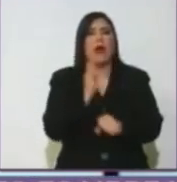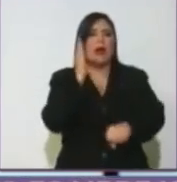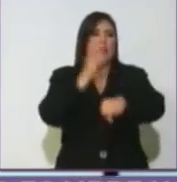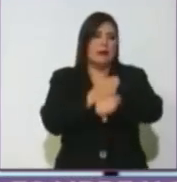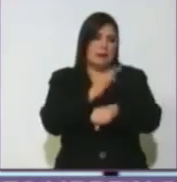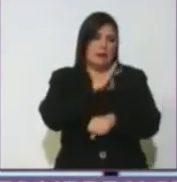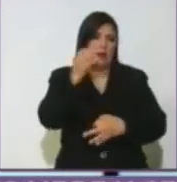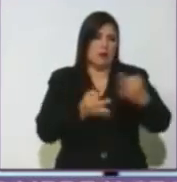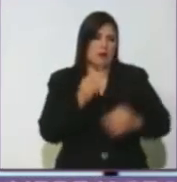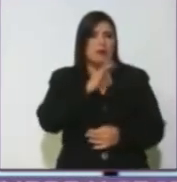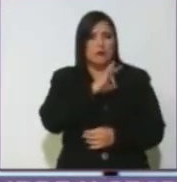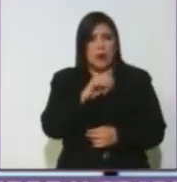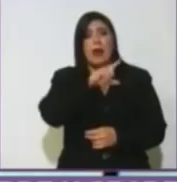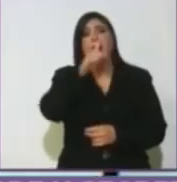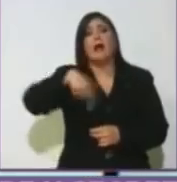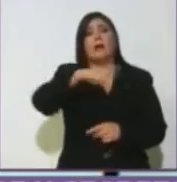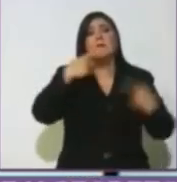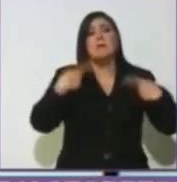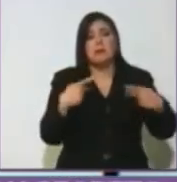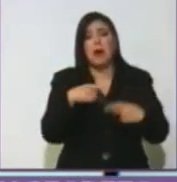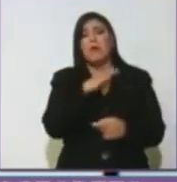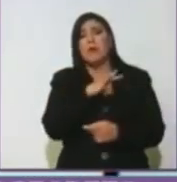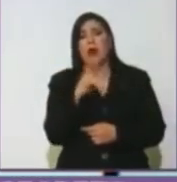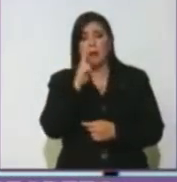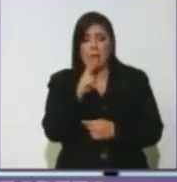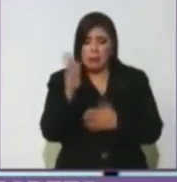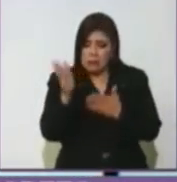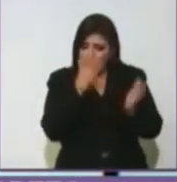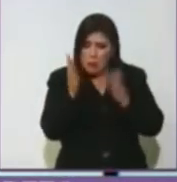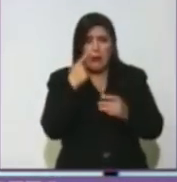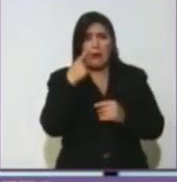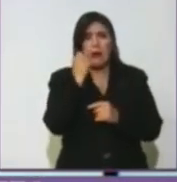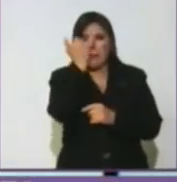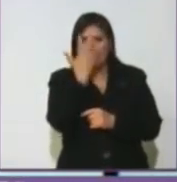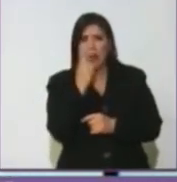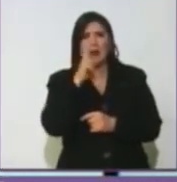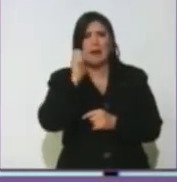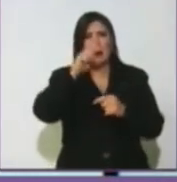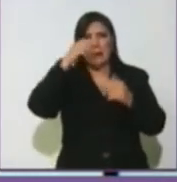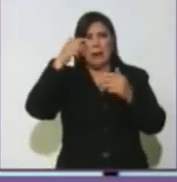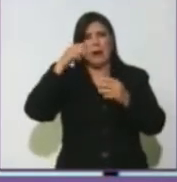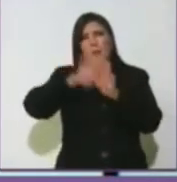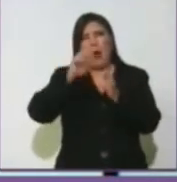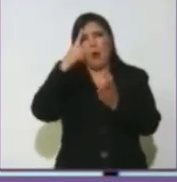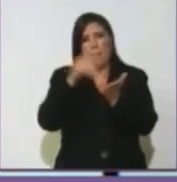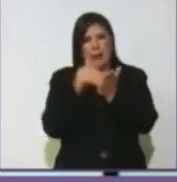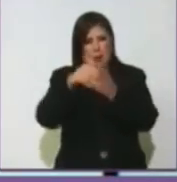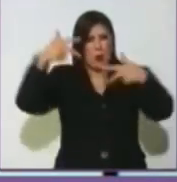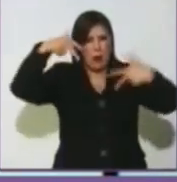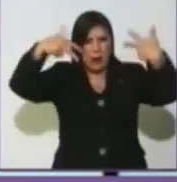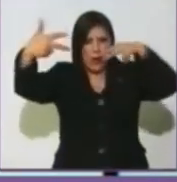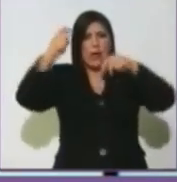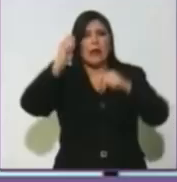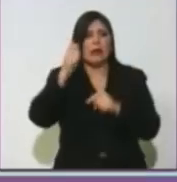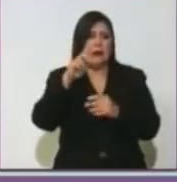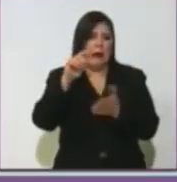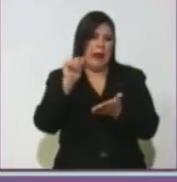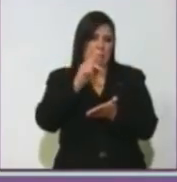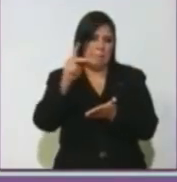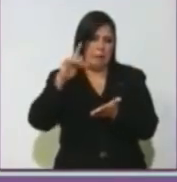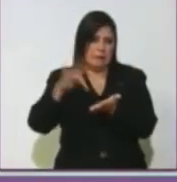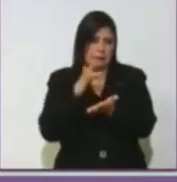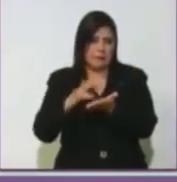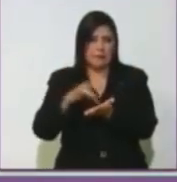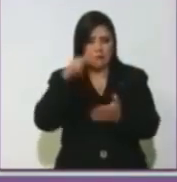los ciudadanos van a poder ver todas las imágenes del millón de cámaras en su aplicación dos minutos con 40 segundos